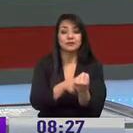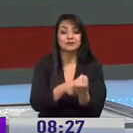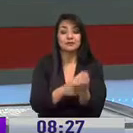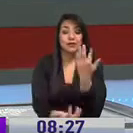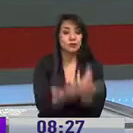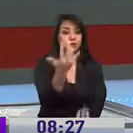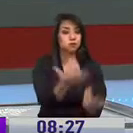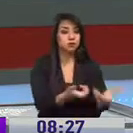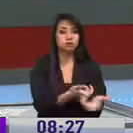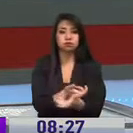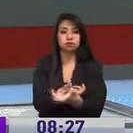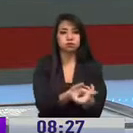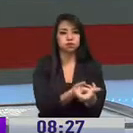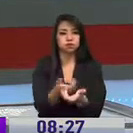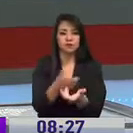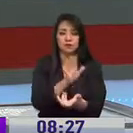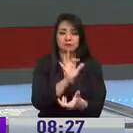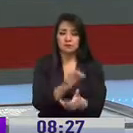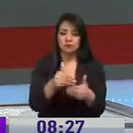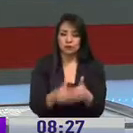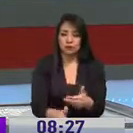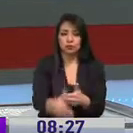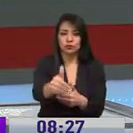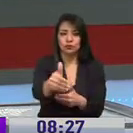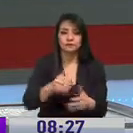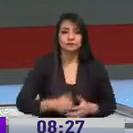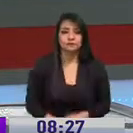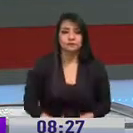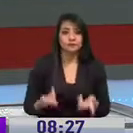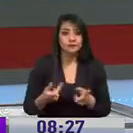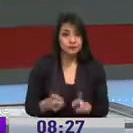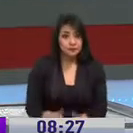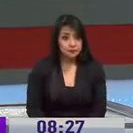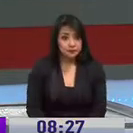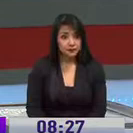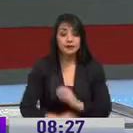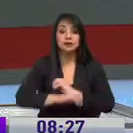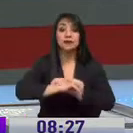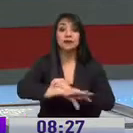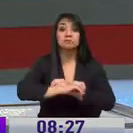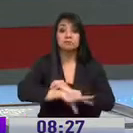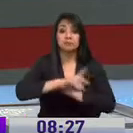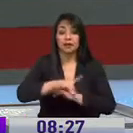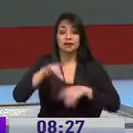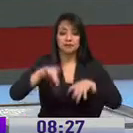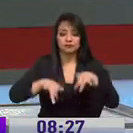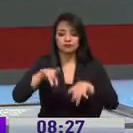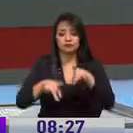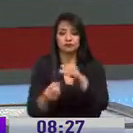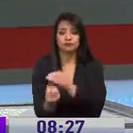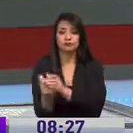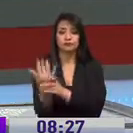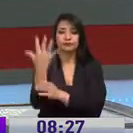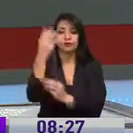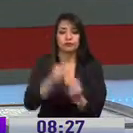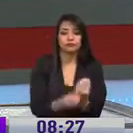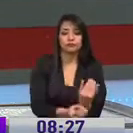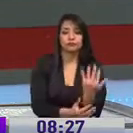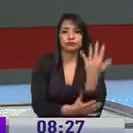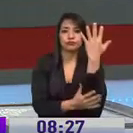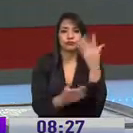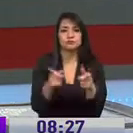incendio forestal ocurrido en el Atacazo. Durante este evento también se presentó la campaña que les estoy contando, que es invocar,